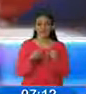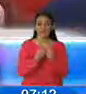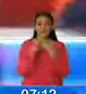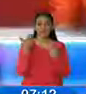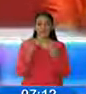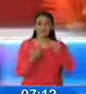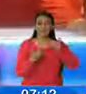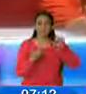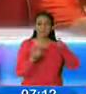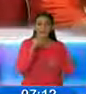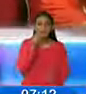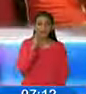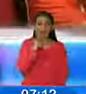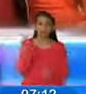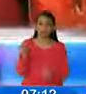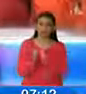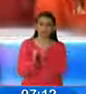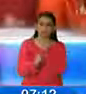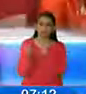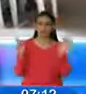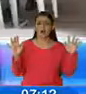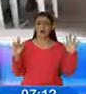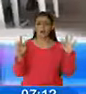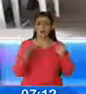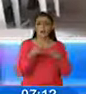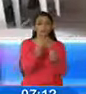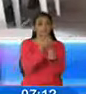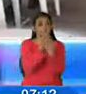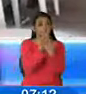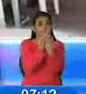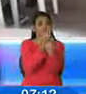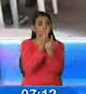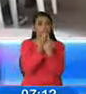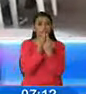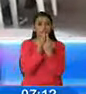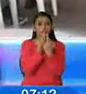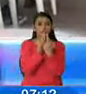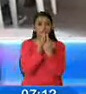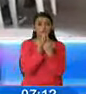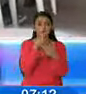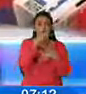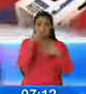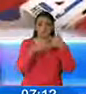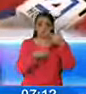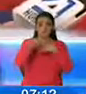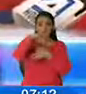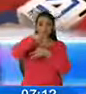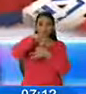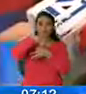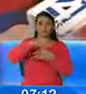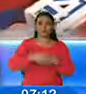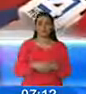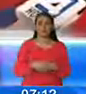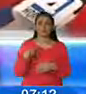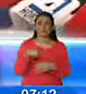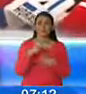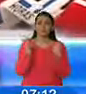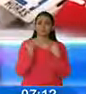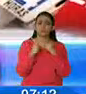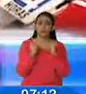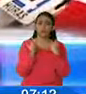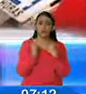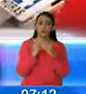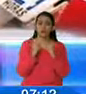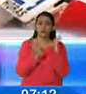por el Cambio, Paco Moncayo, junto a sus simpatizantes, recibieron los resultados preliminares de los exit poll. Hemos hecho nuestro esfuerzo, hemos presentado